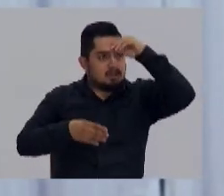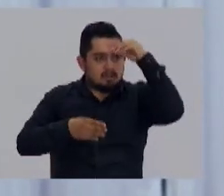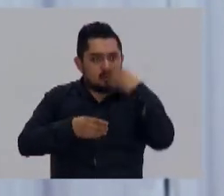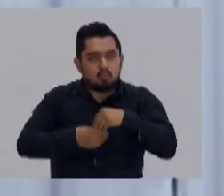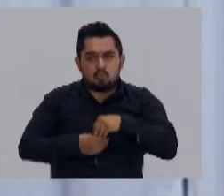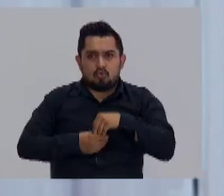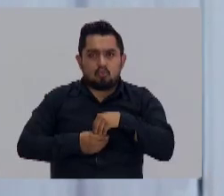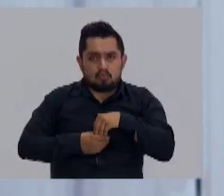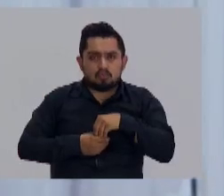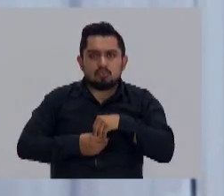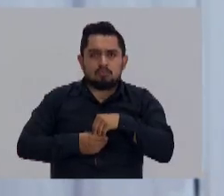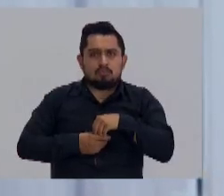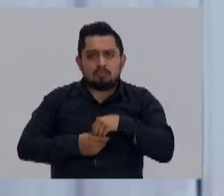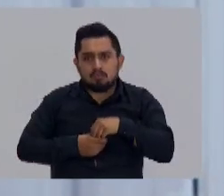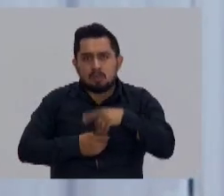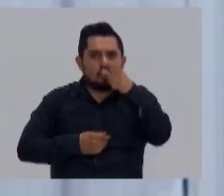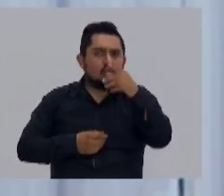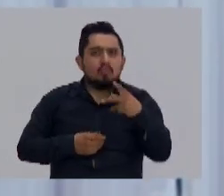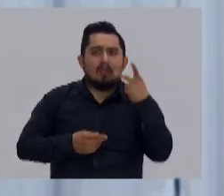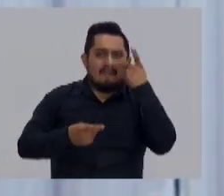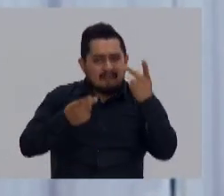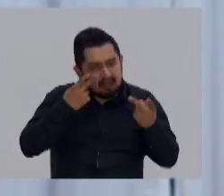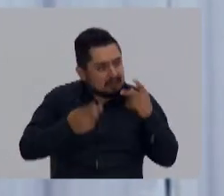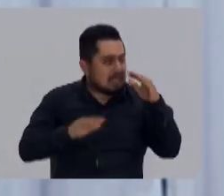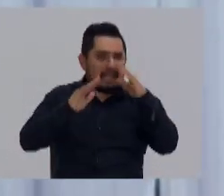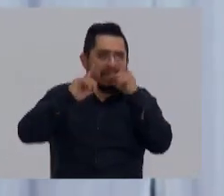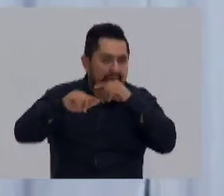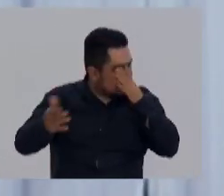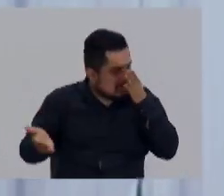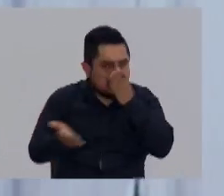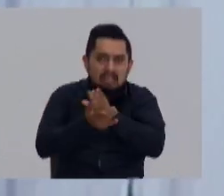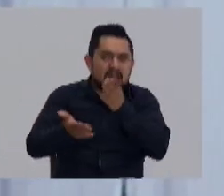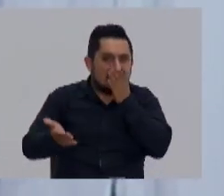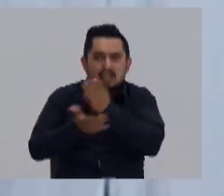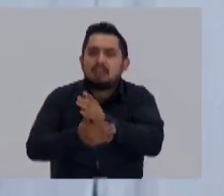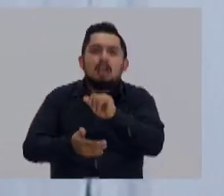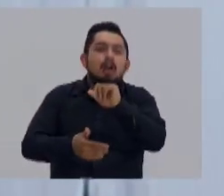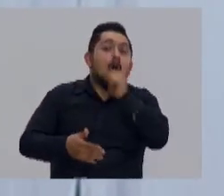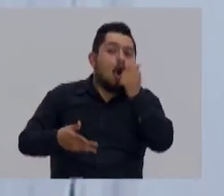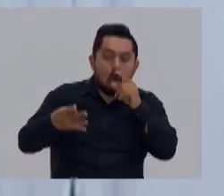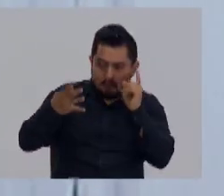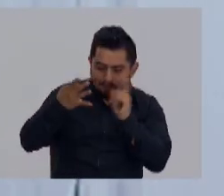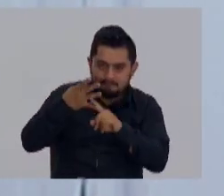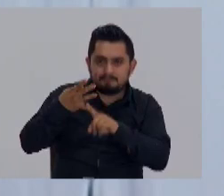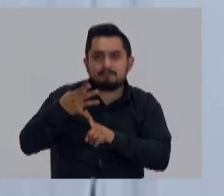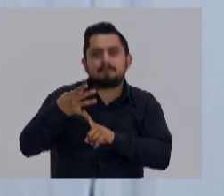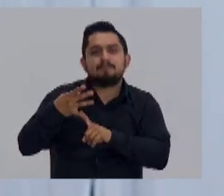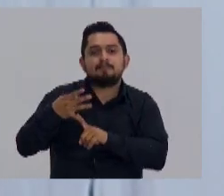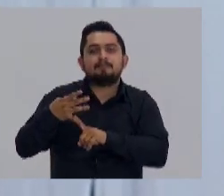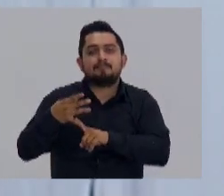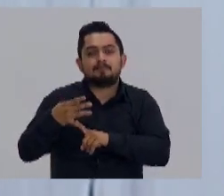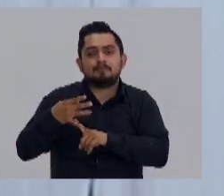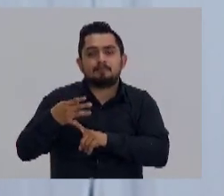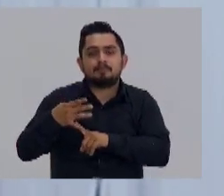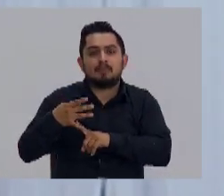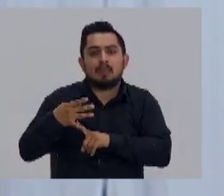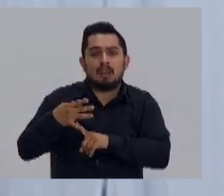palabra. No dejes de venir al 2020. Hay otro muy precioso que muchos se nos ha olvidado,